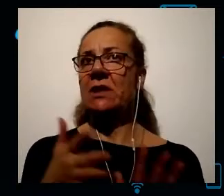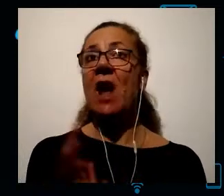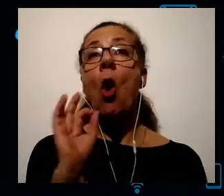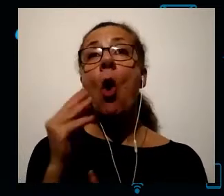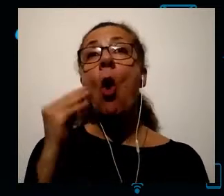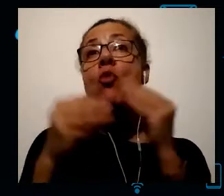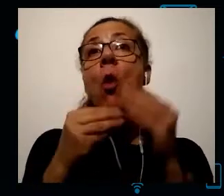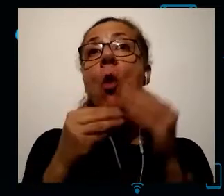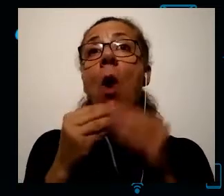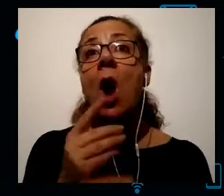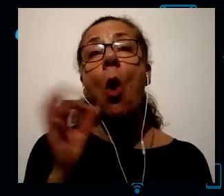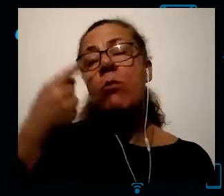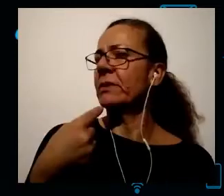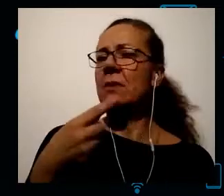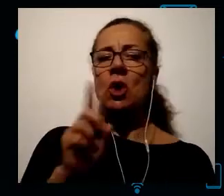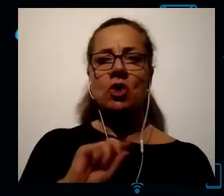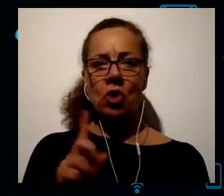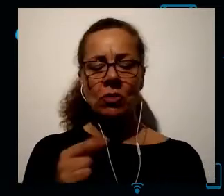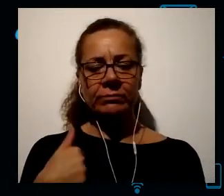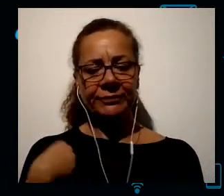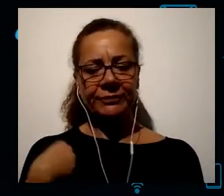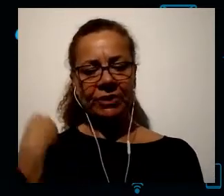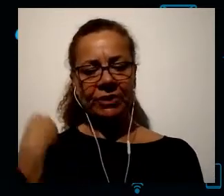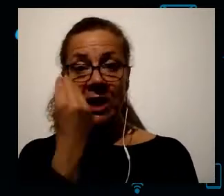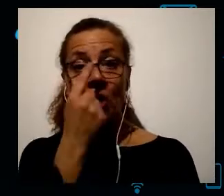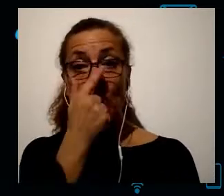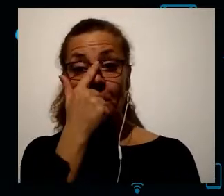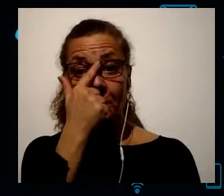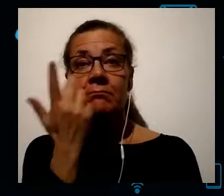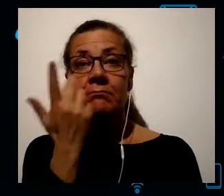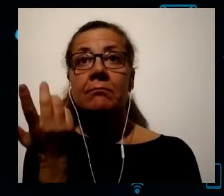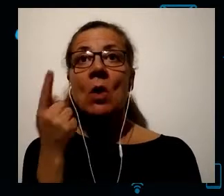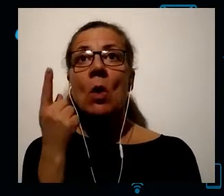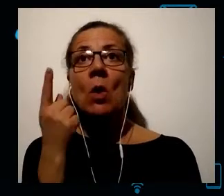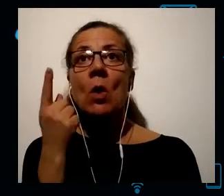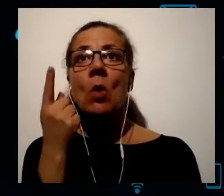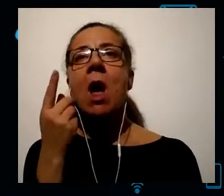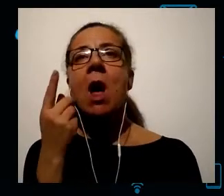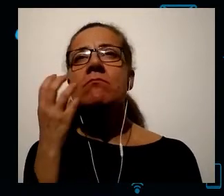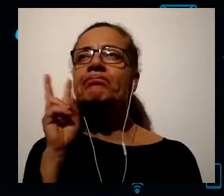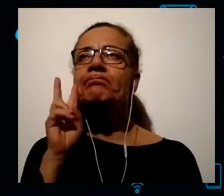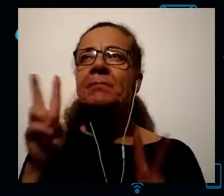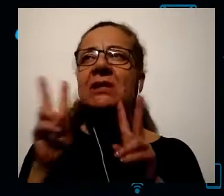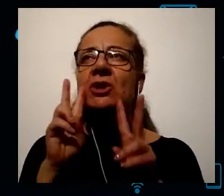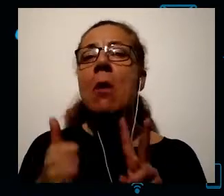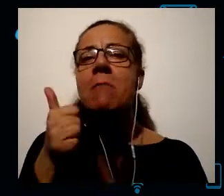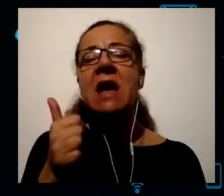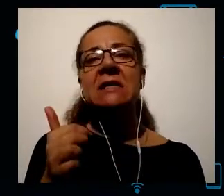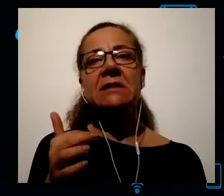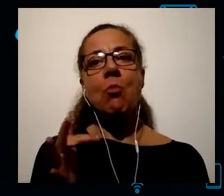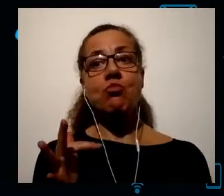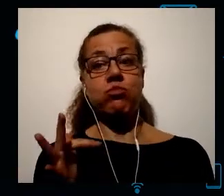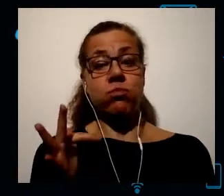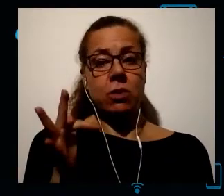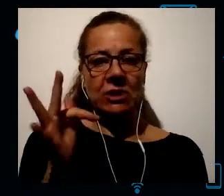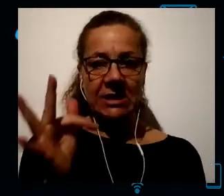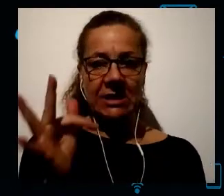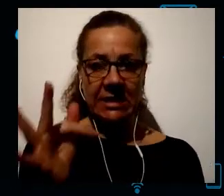sino también desde creo no desde una desde una visión más propositiva más